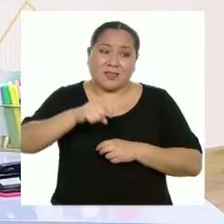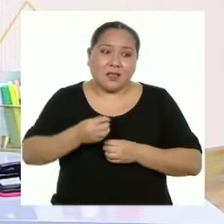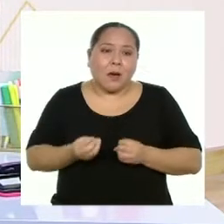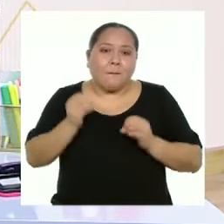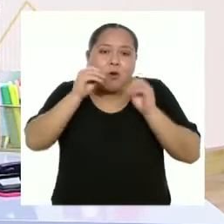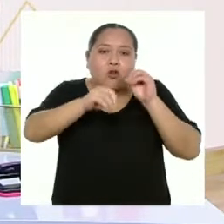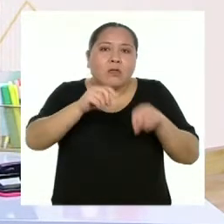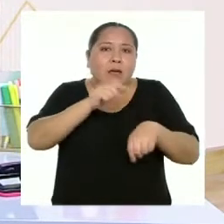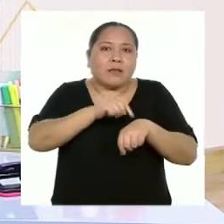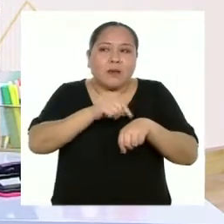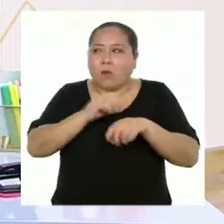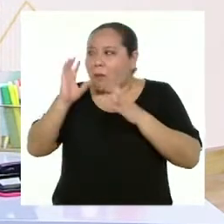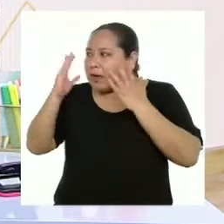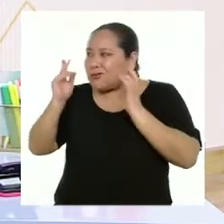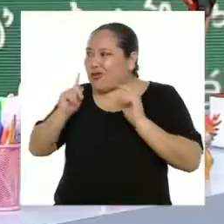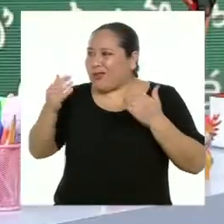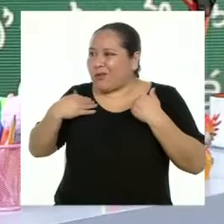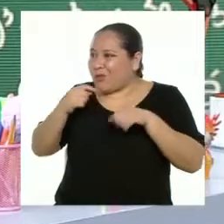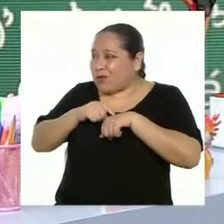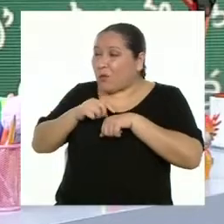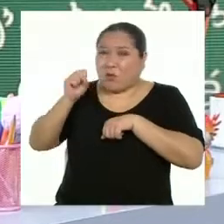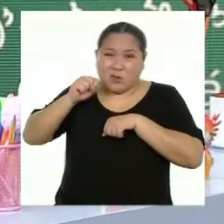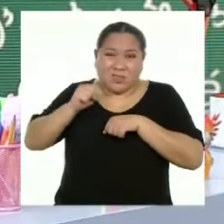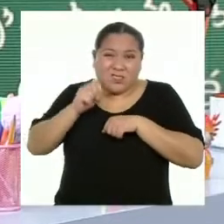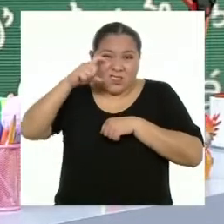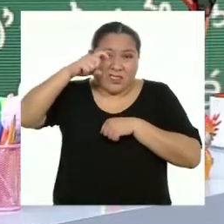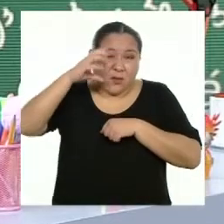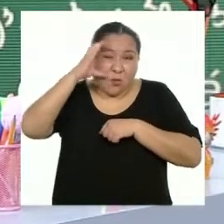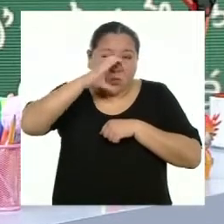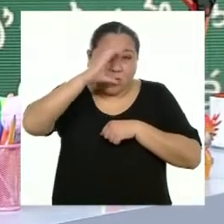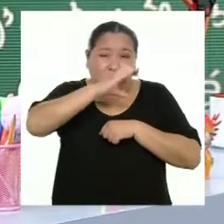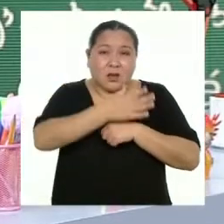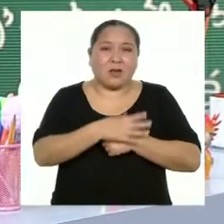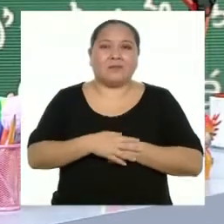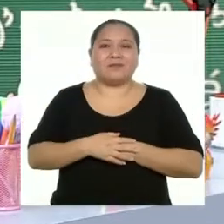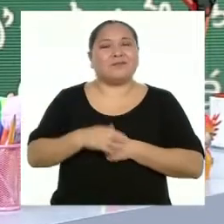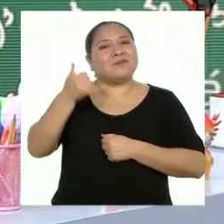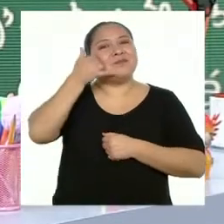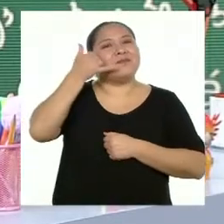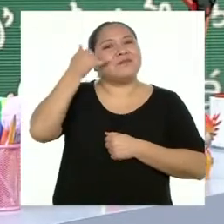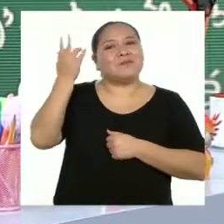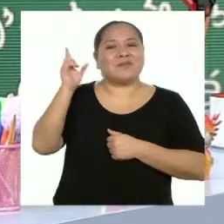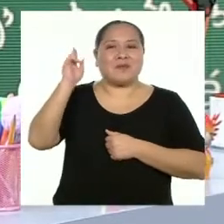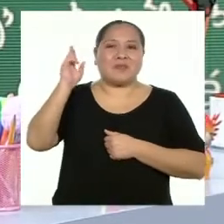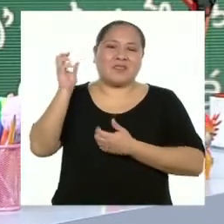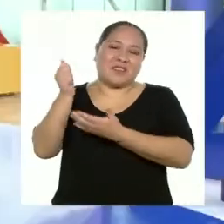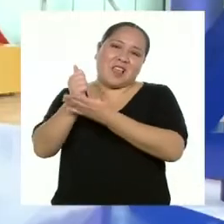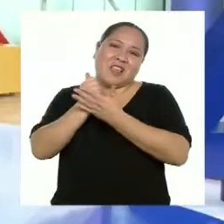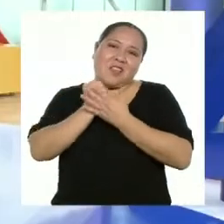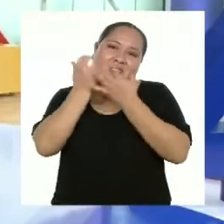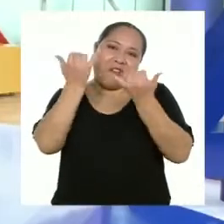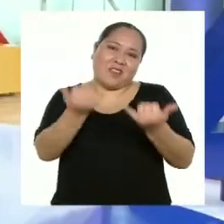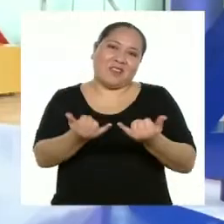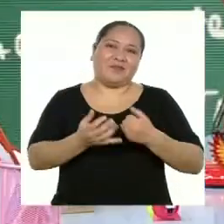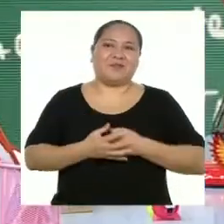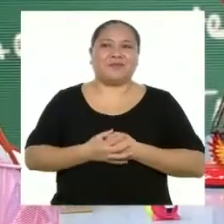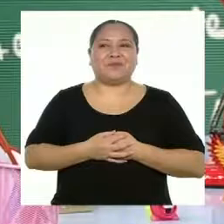donde parece que no lo hay. Vamos a llamar a nuestra querida profesora para que nos ayude el día de hoy.